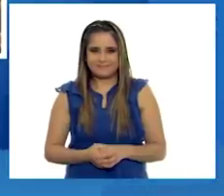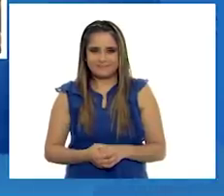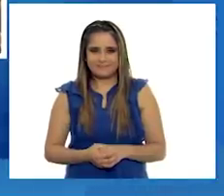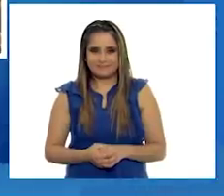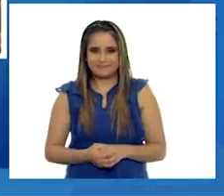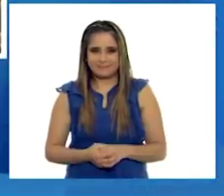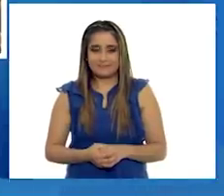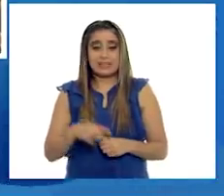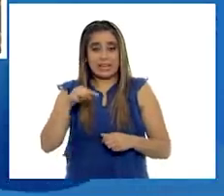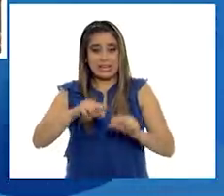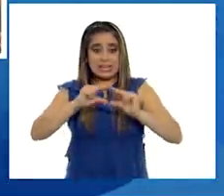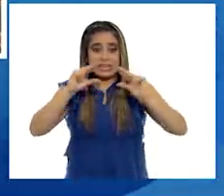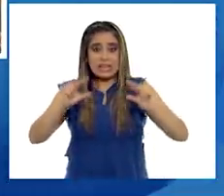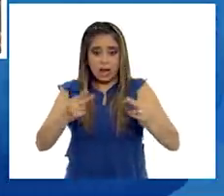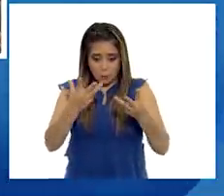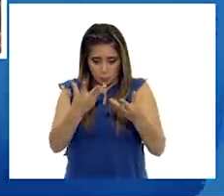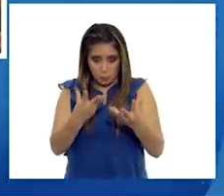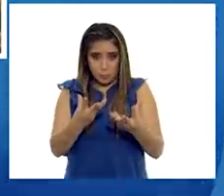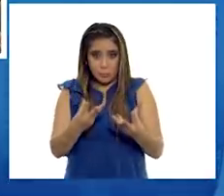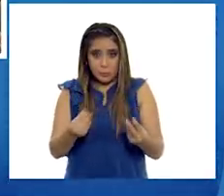Los hielos se están derritiendo.